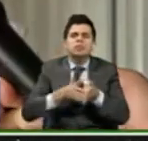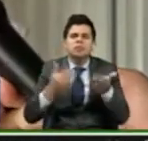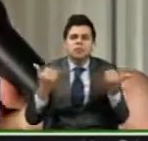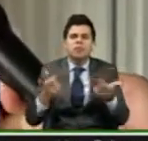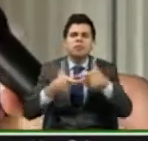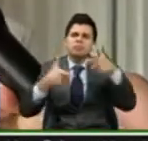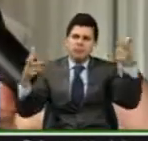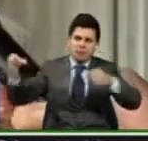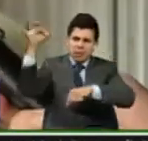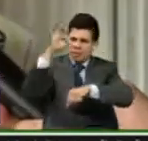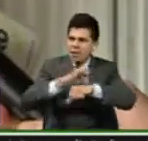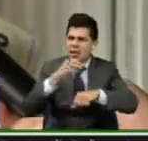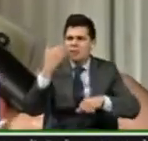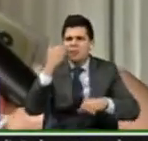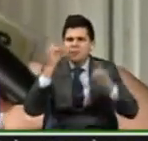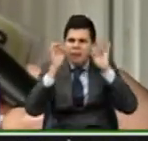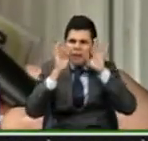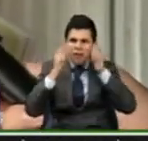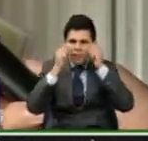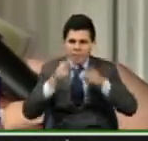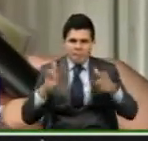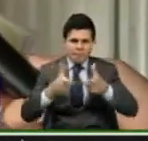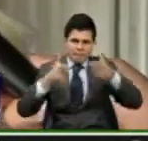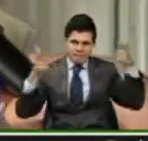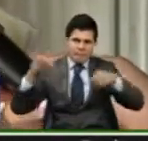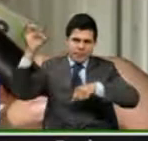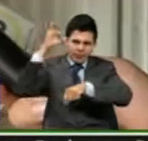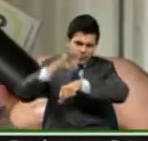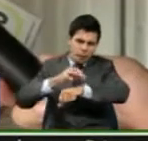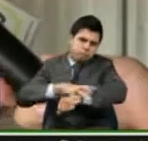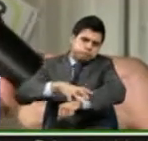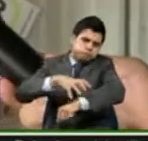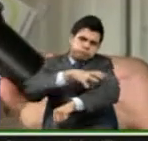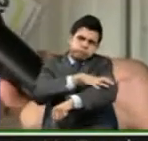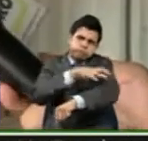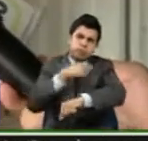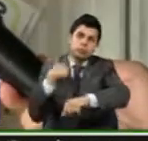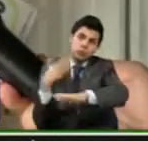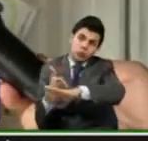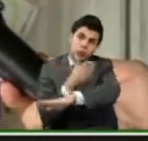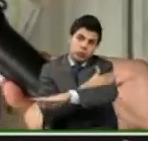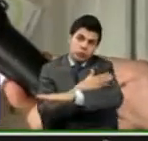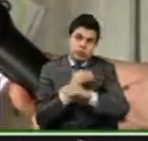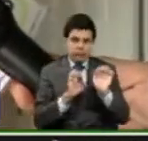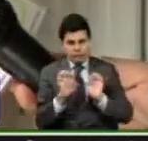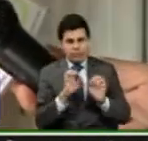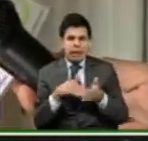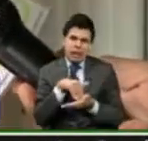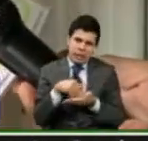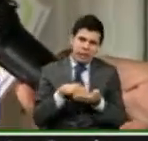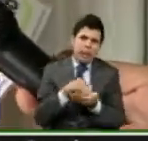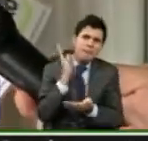de chikungunya. Toda la gente así, toda la gente está hinchada. Y hay otra colita hinchada. Menos mal que como yo estaba debajo de defensas, a mí no me agarró tan,